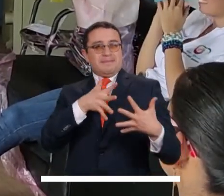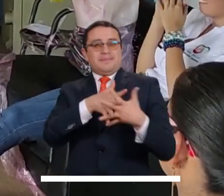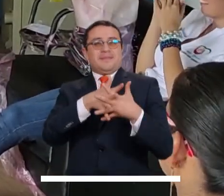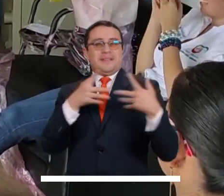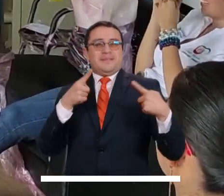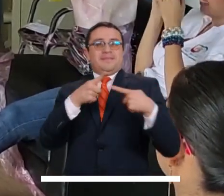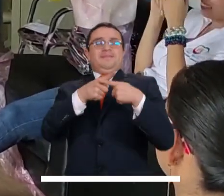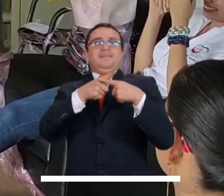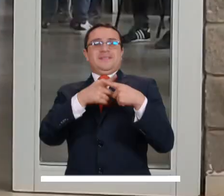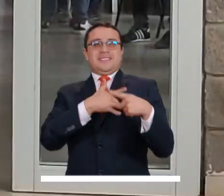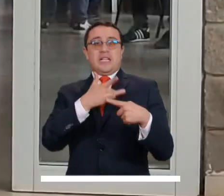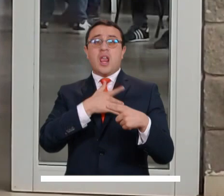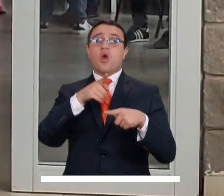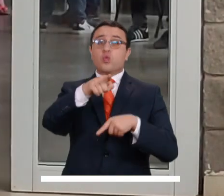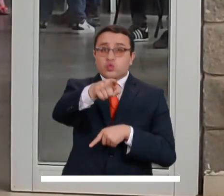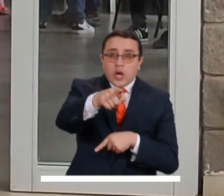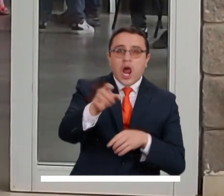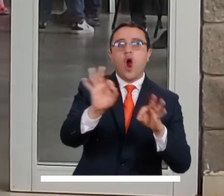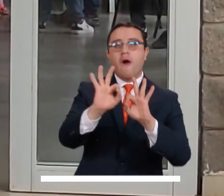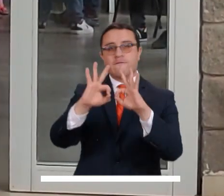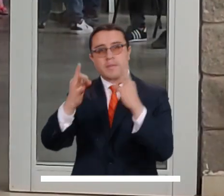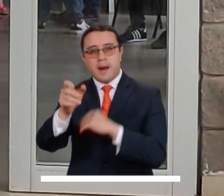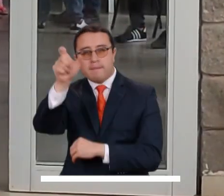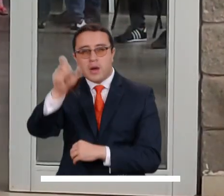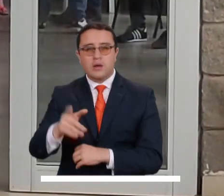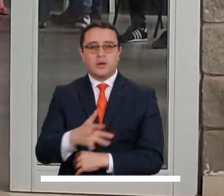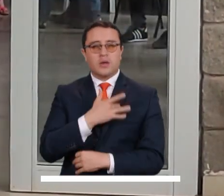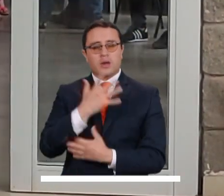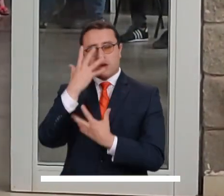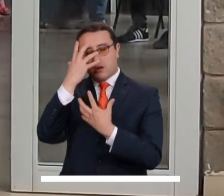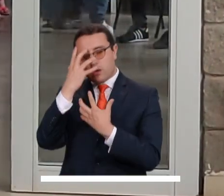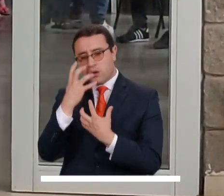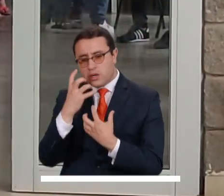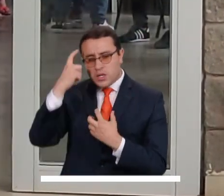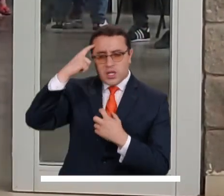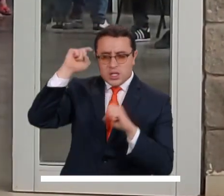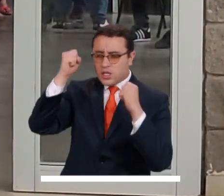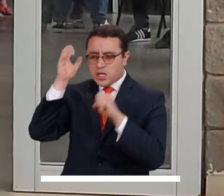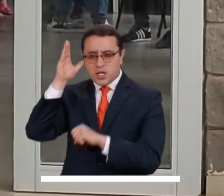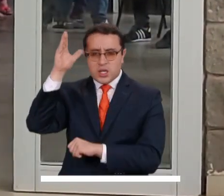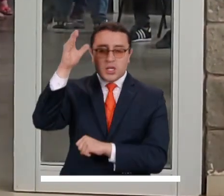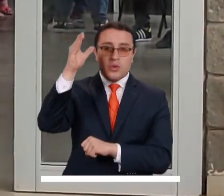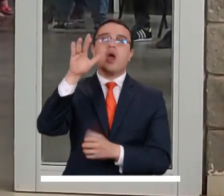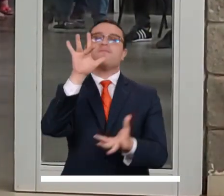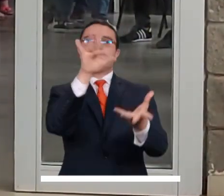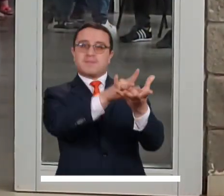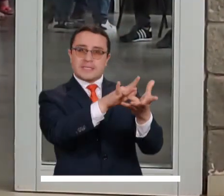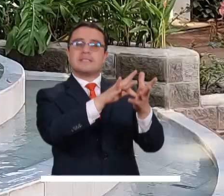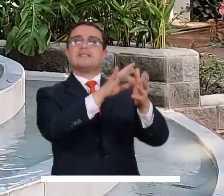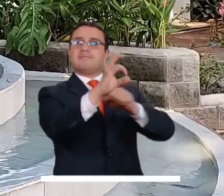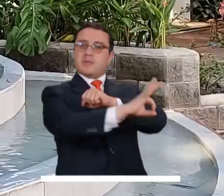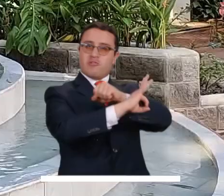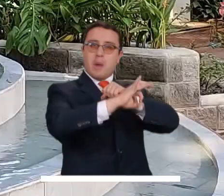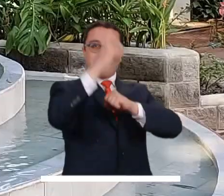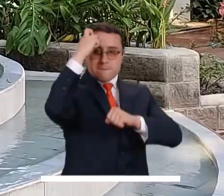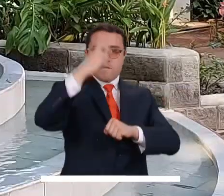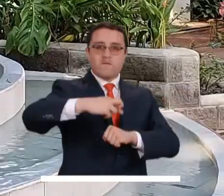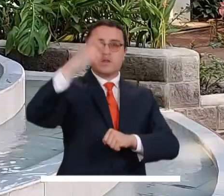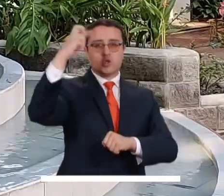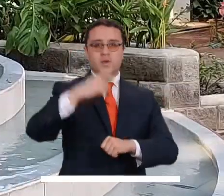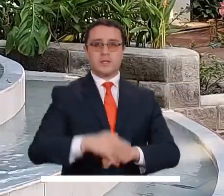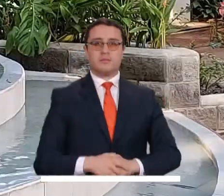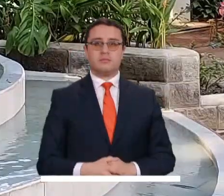alguno de sus familiares sufre de depresión o ansiedad, lo más importante es estar en contacto permanente con un profesional de la salud. La